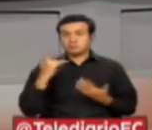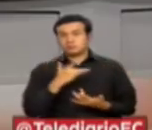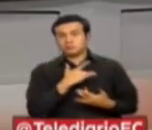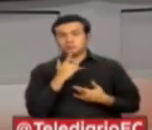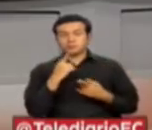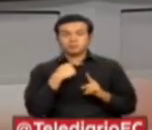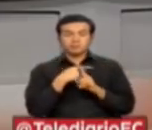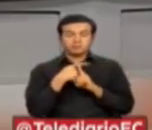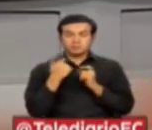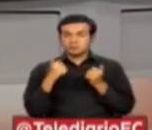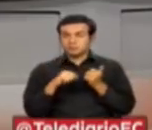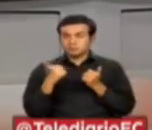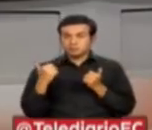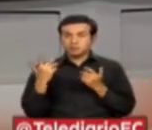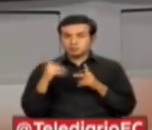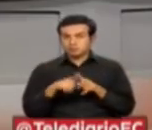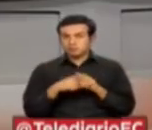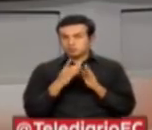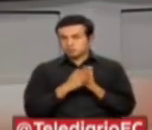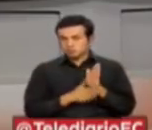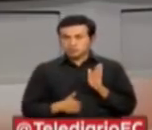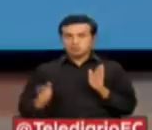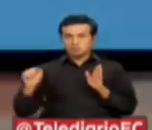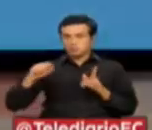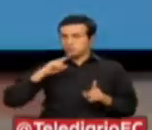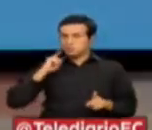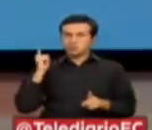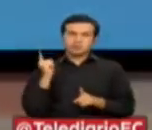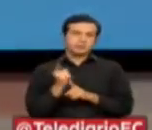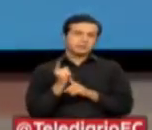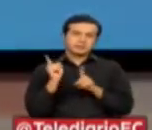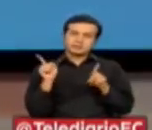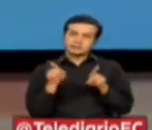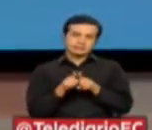ánimo que ya revisamos al inicio. Exactamente,